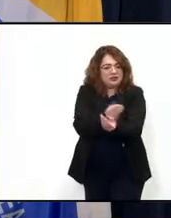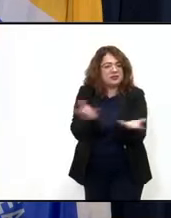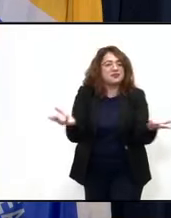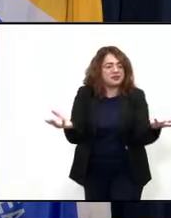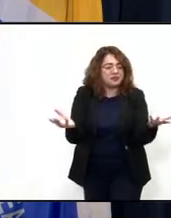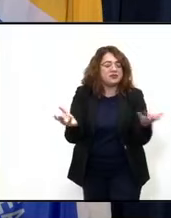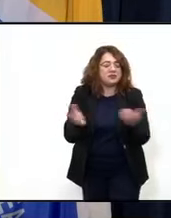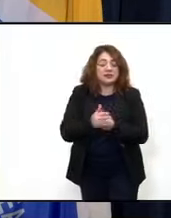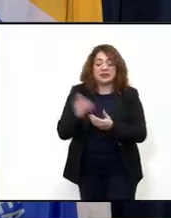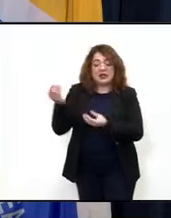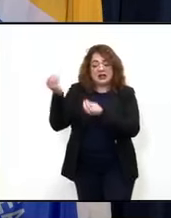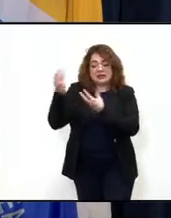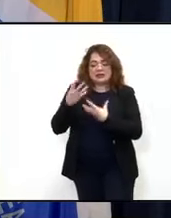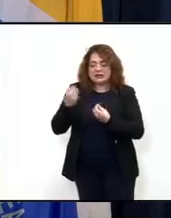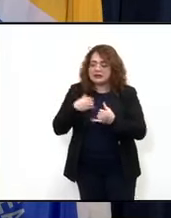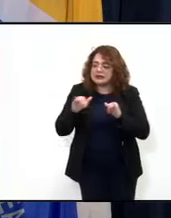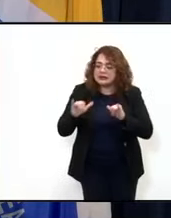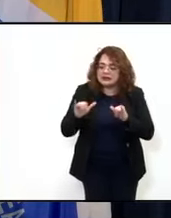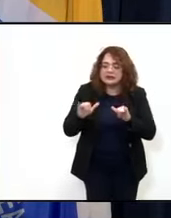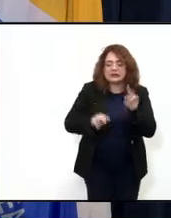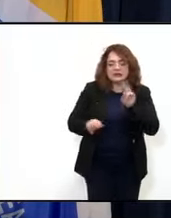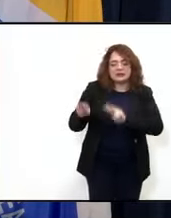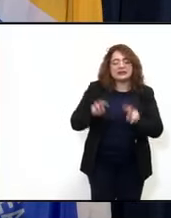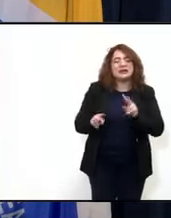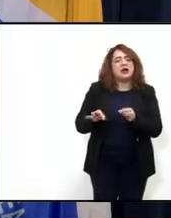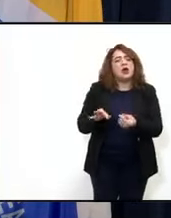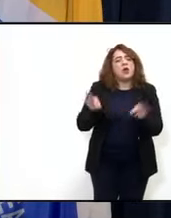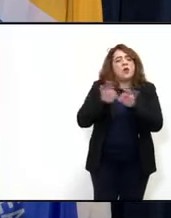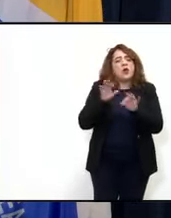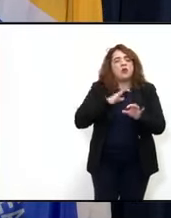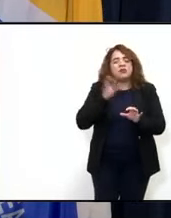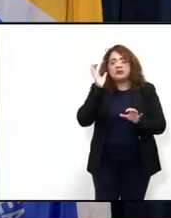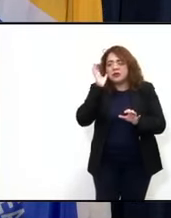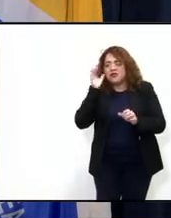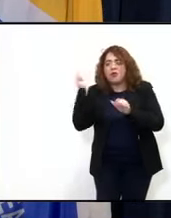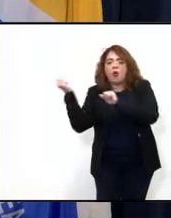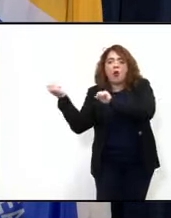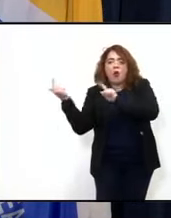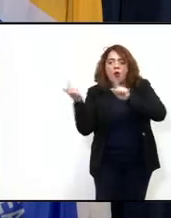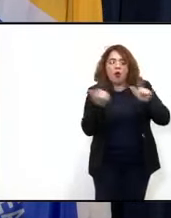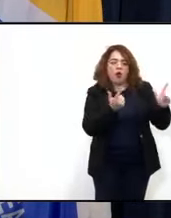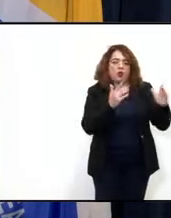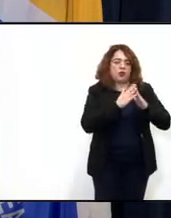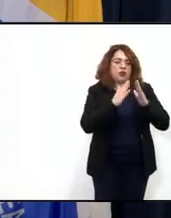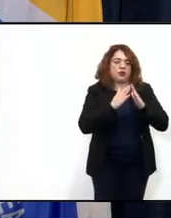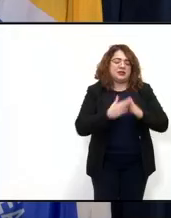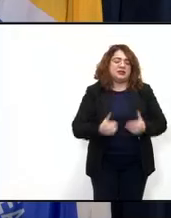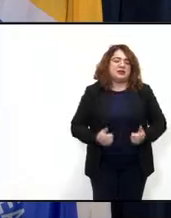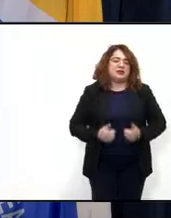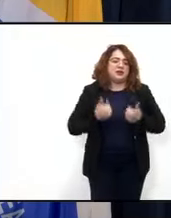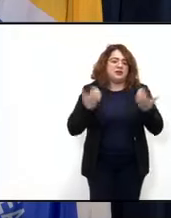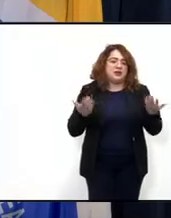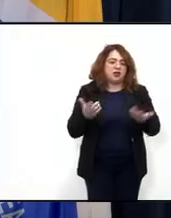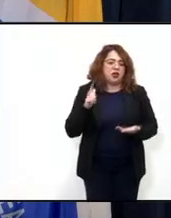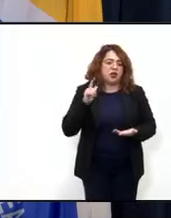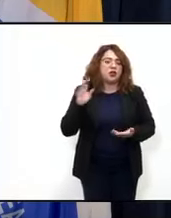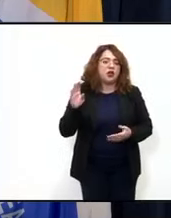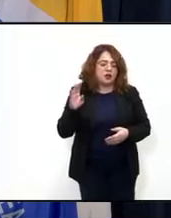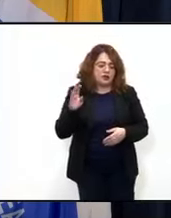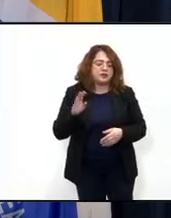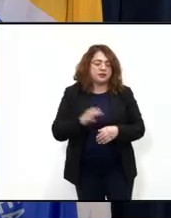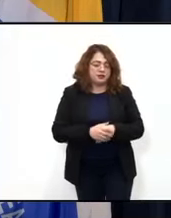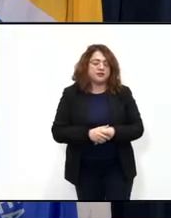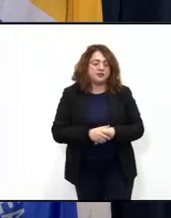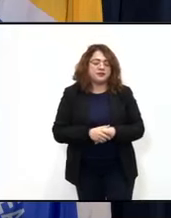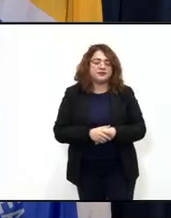dicen qué es lo que más necesita en sus comunidades. La página de datos de la vacuna se